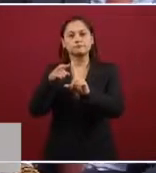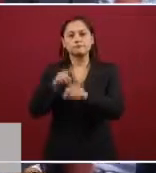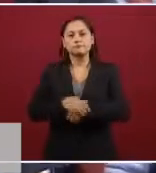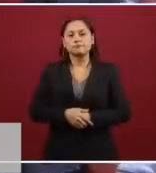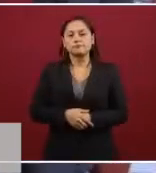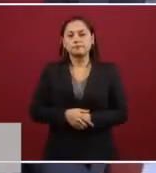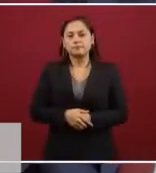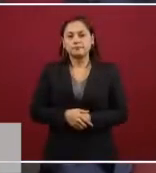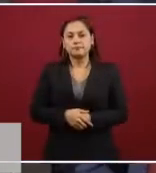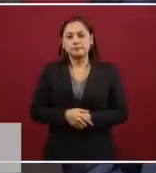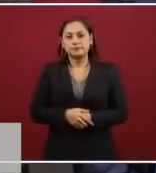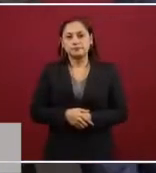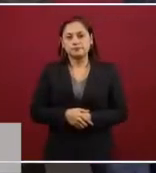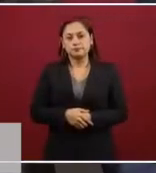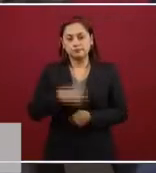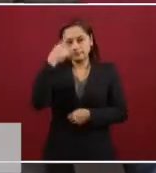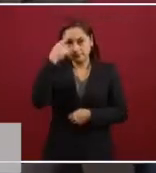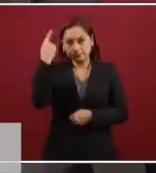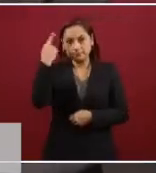afectó la parte histórica del palacio.